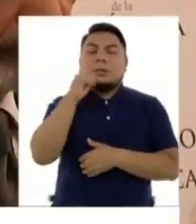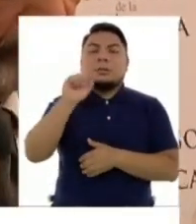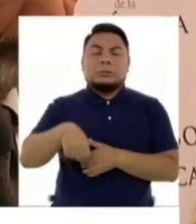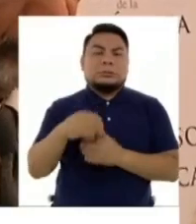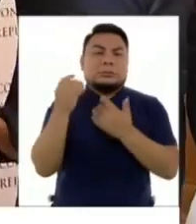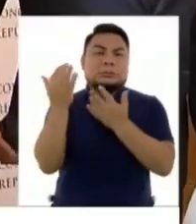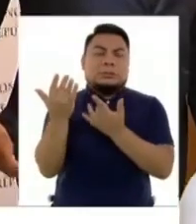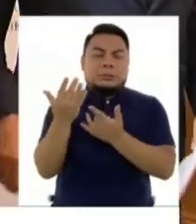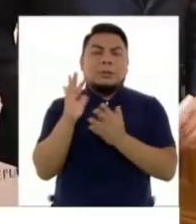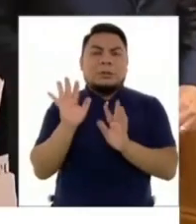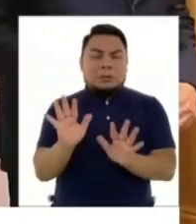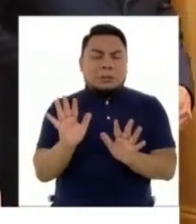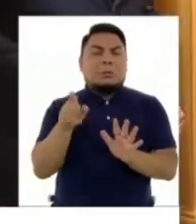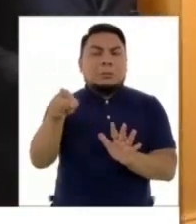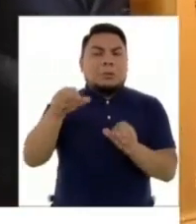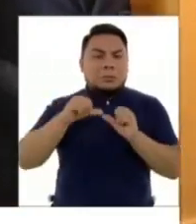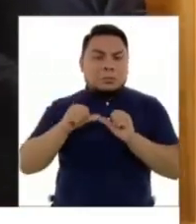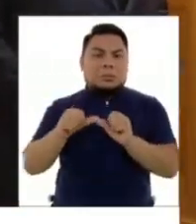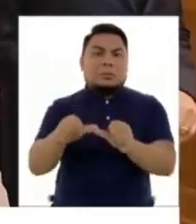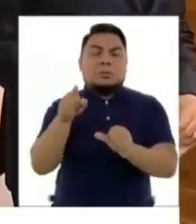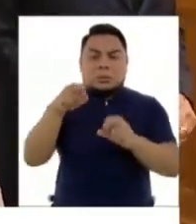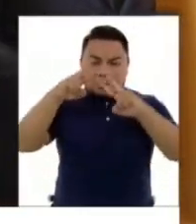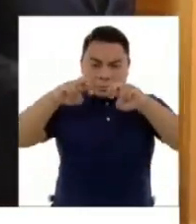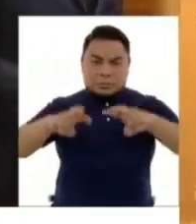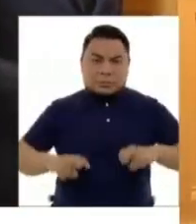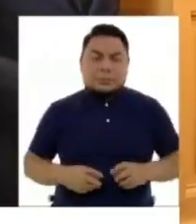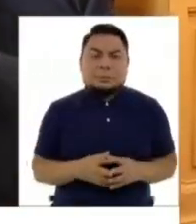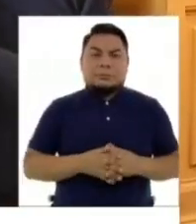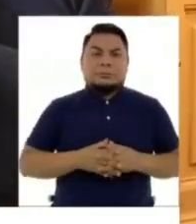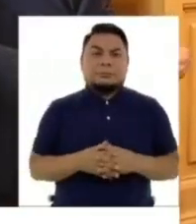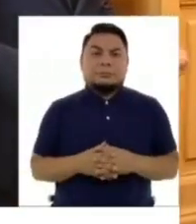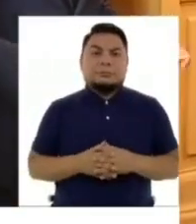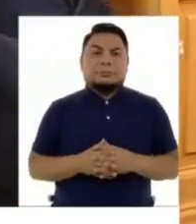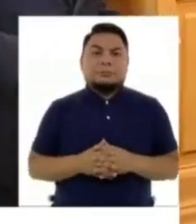que esperarán con serenidad la continuación de las investigaciones. Bueno.